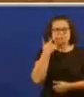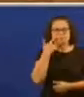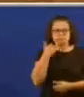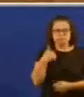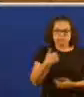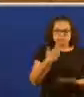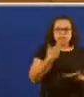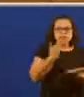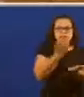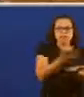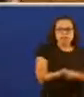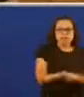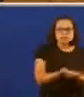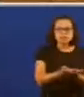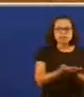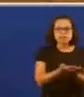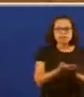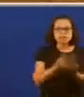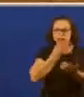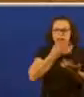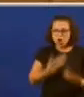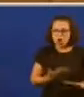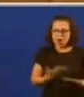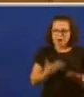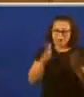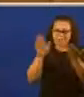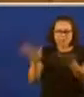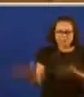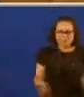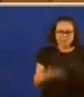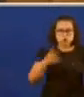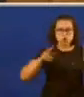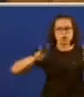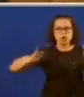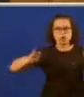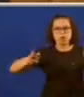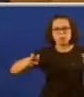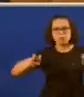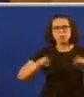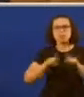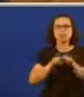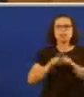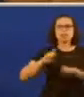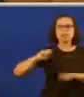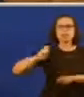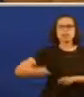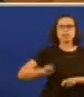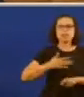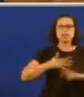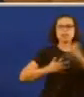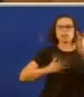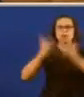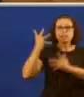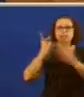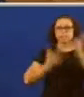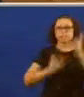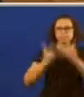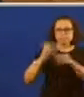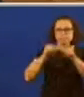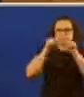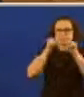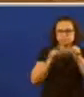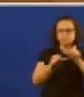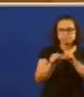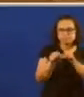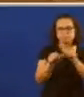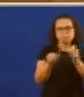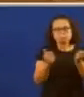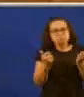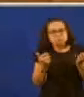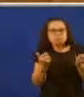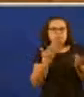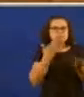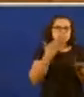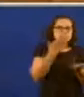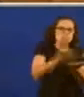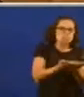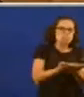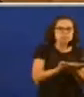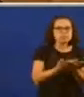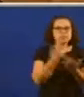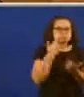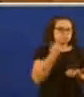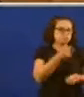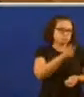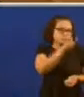propoñer, que agora estamos nesta nova etapa en que hai unha nova doctrina do Tribunal de Cuentas, quizáis, estaría ben que vostede